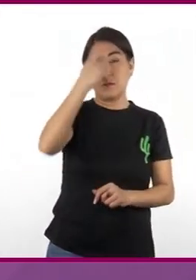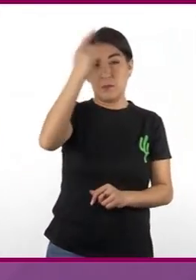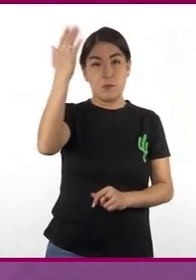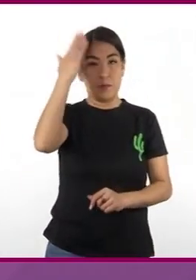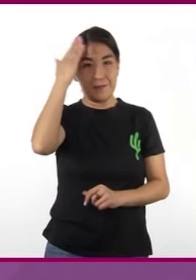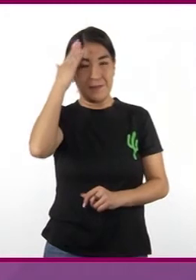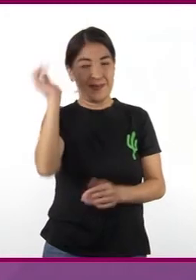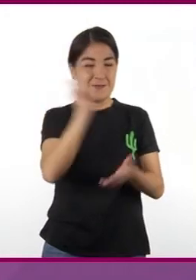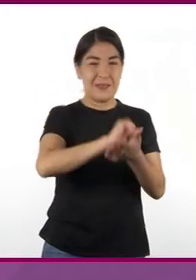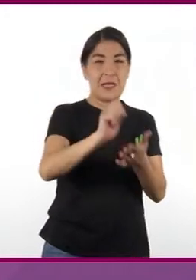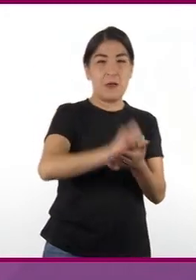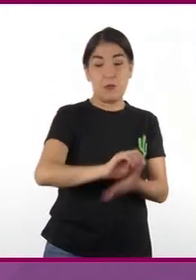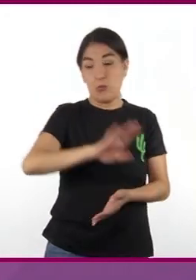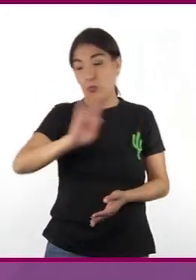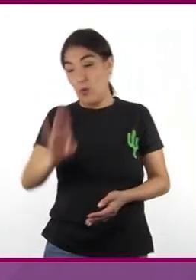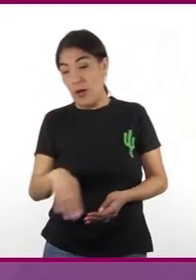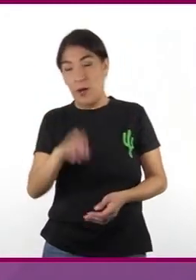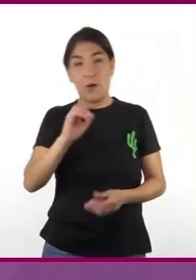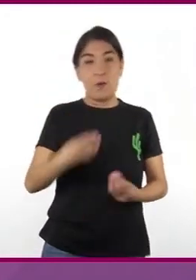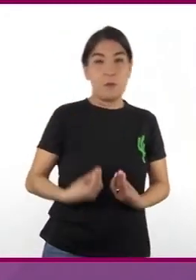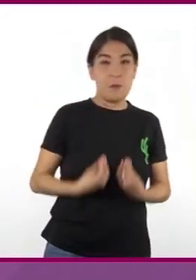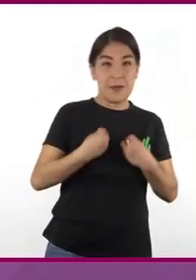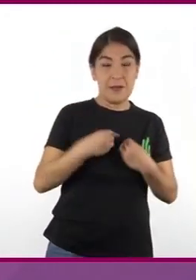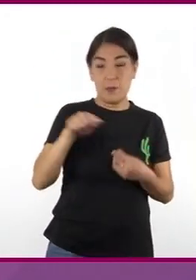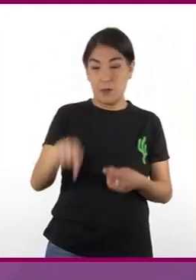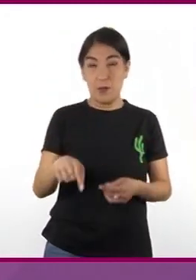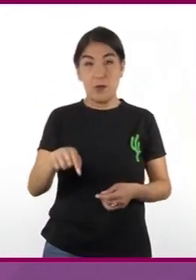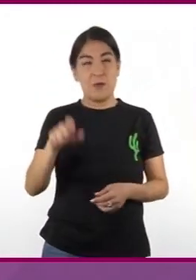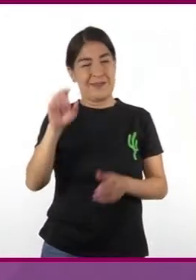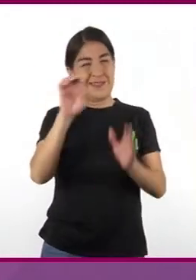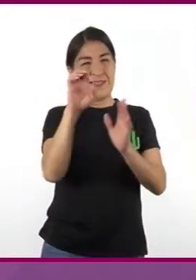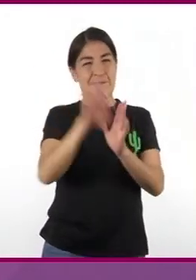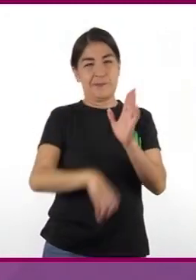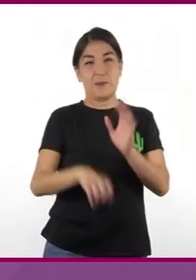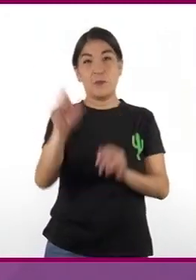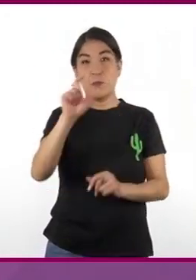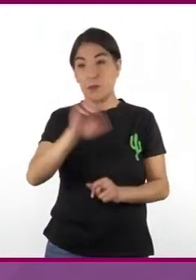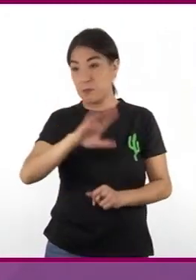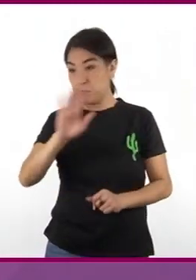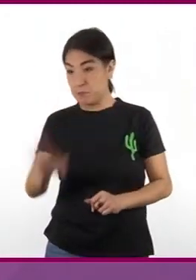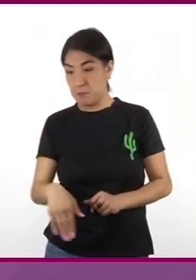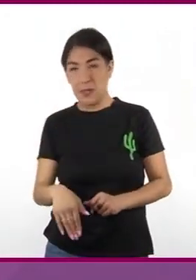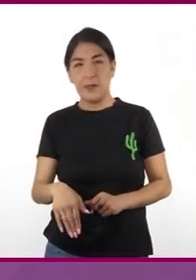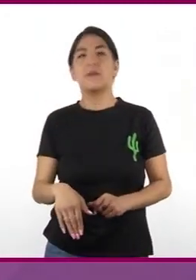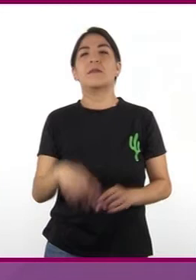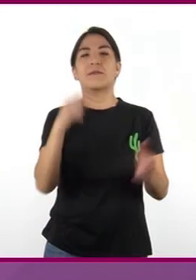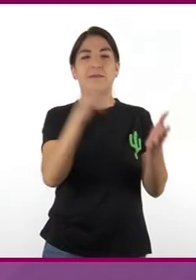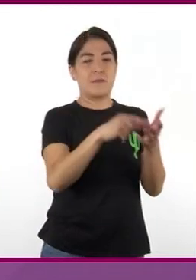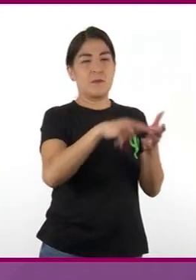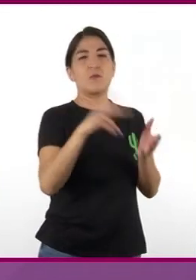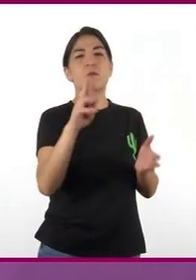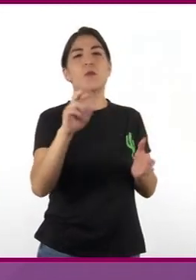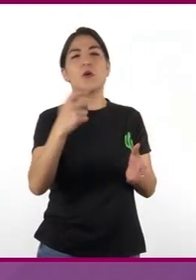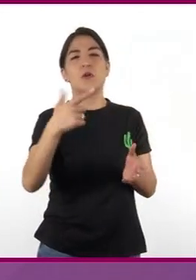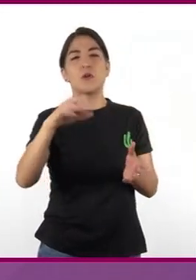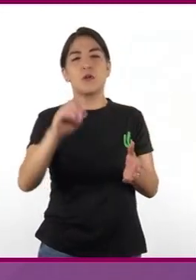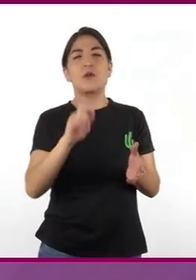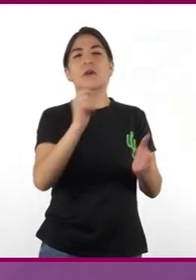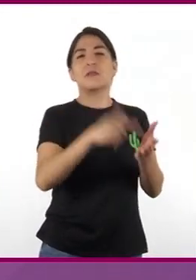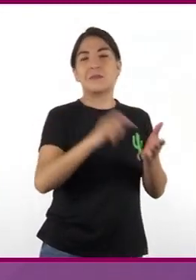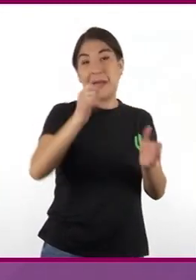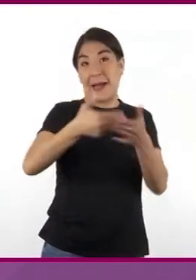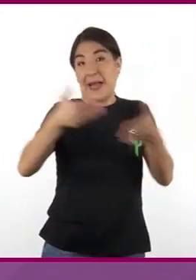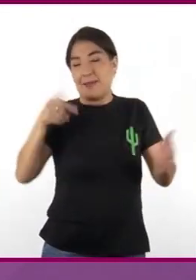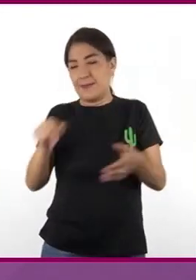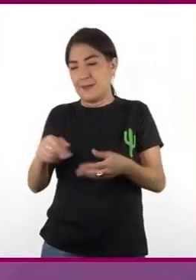vivos. En el primer caso, cuando están muertos, el prólogo tiende a presentar sintéticamente la vida del